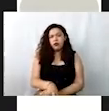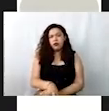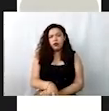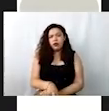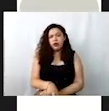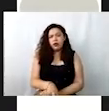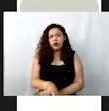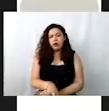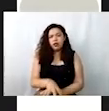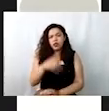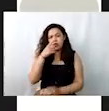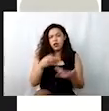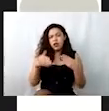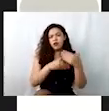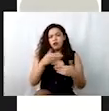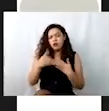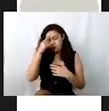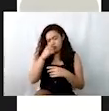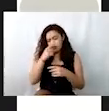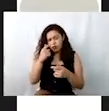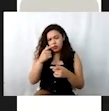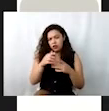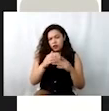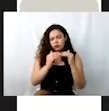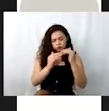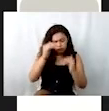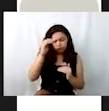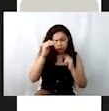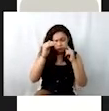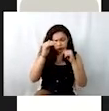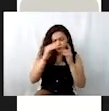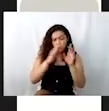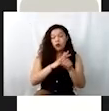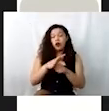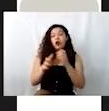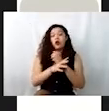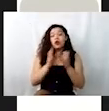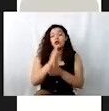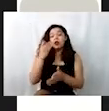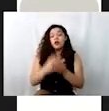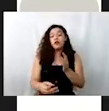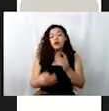estamos en el proceso de identificar cuáles son las brechas, cuáles son las cosas que faltan y dónde habrá que